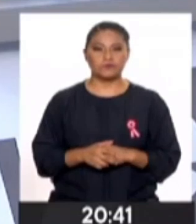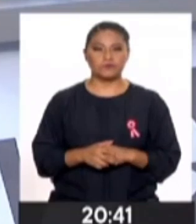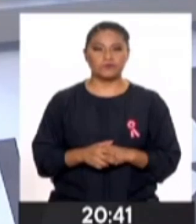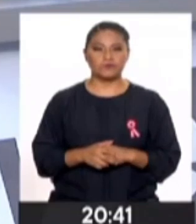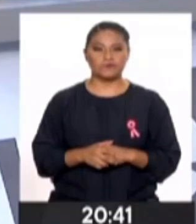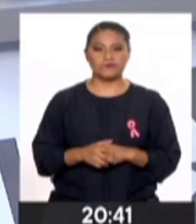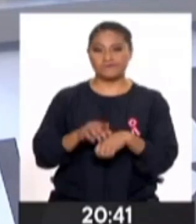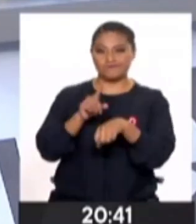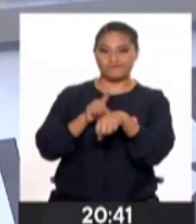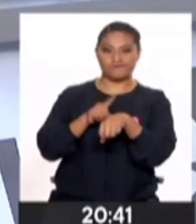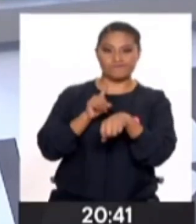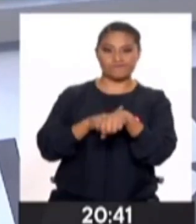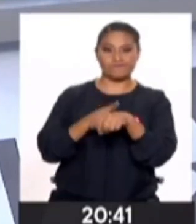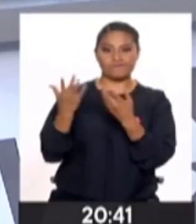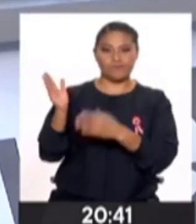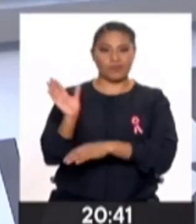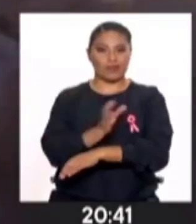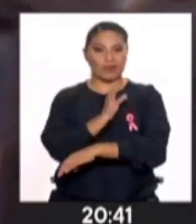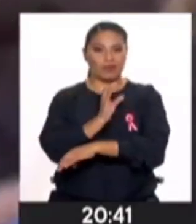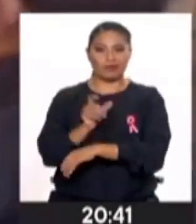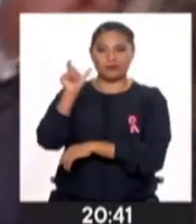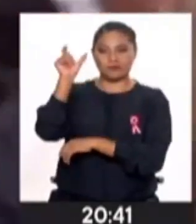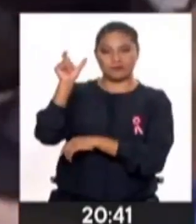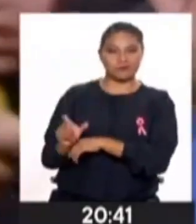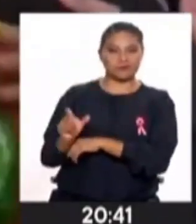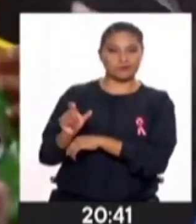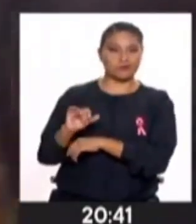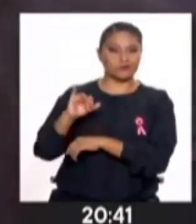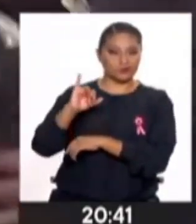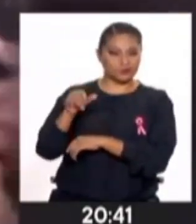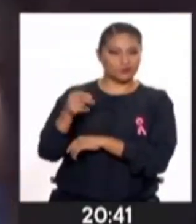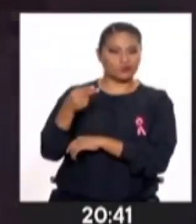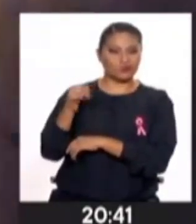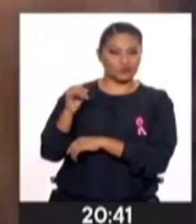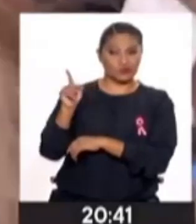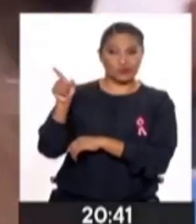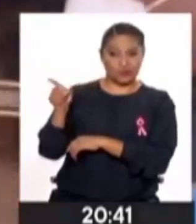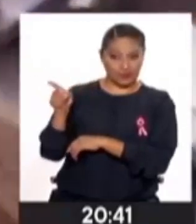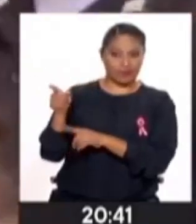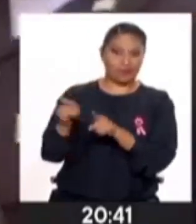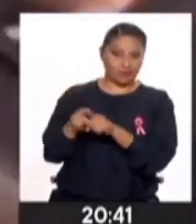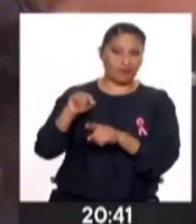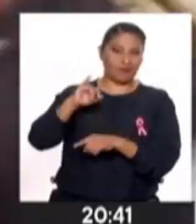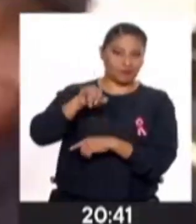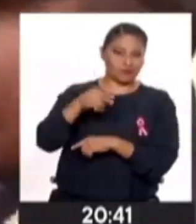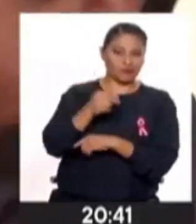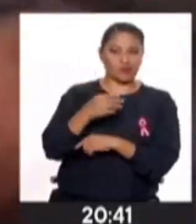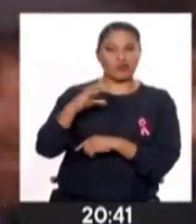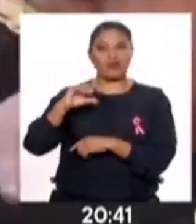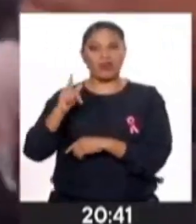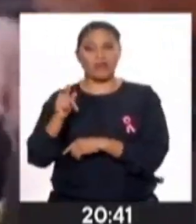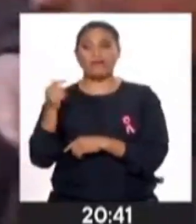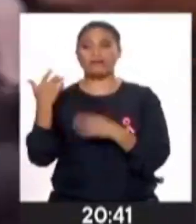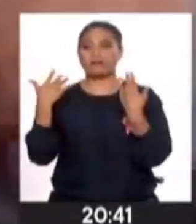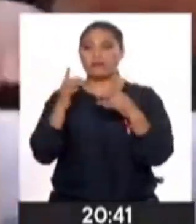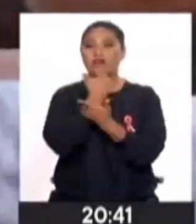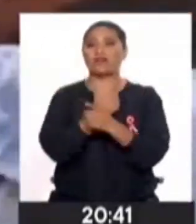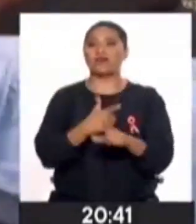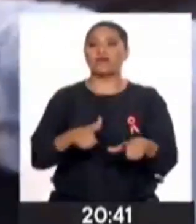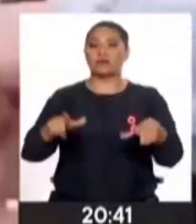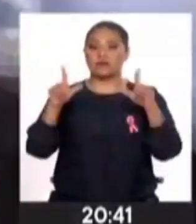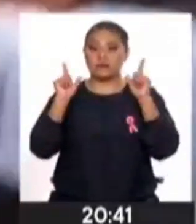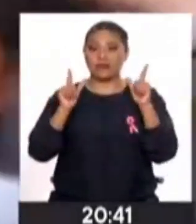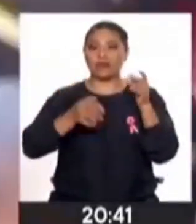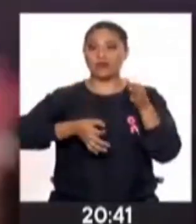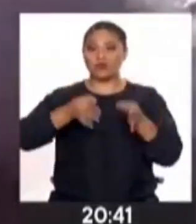8 con 41 minutos. El cantante Jonathan Kelvin Sarmiento, conocido como John Kelvin, salió en libertad luego de que el Poder